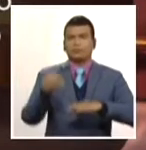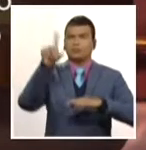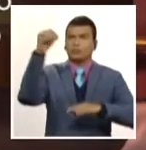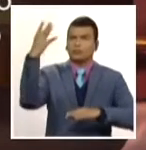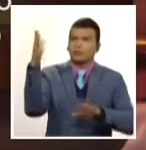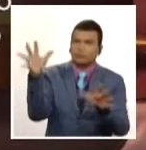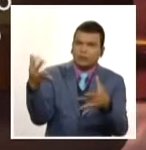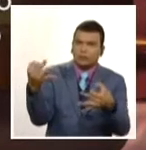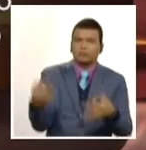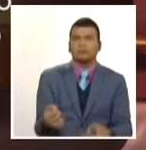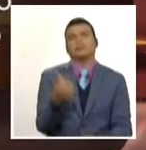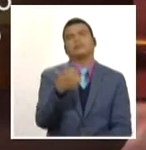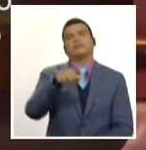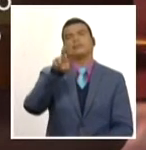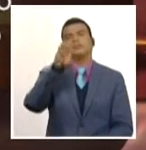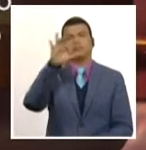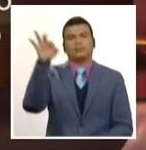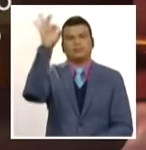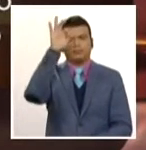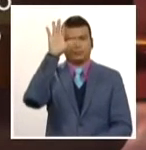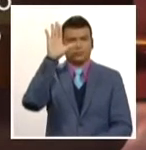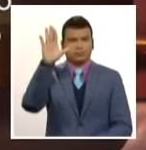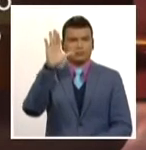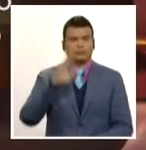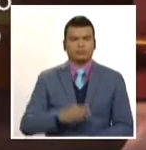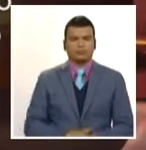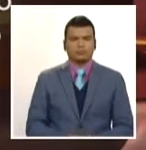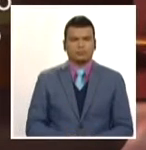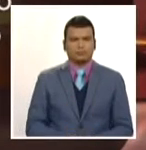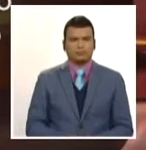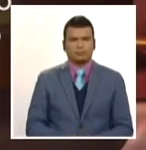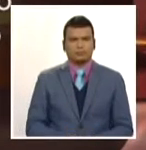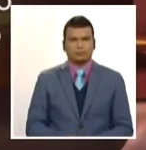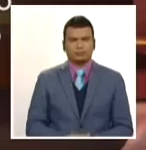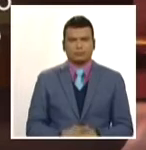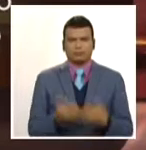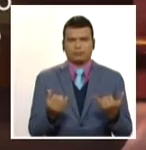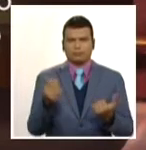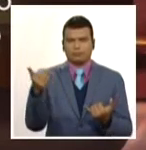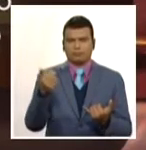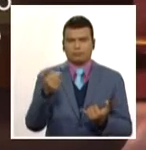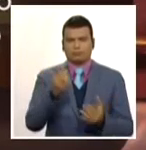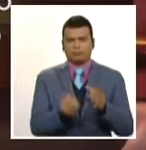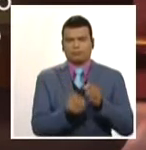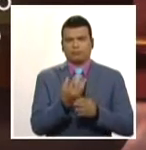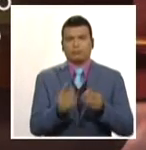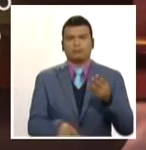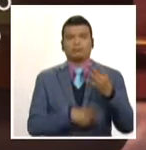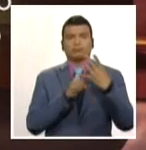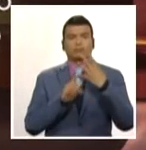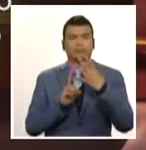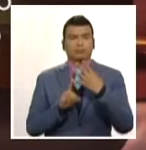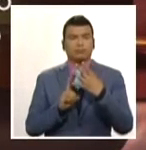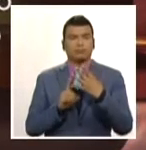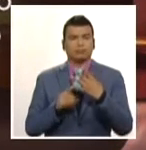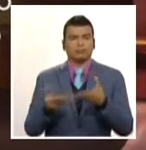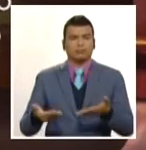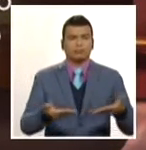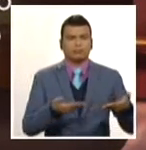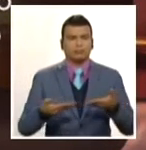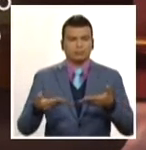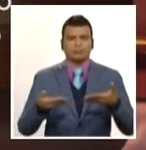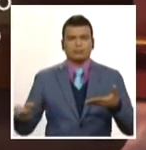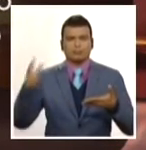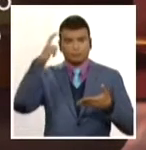soleado, 18 grados centígrados es la temperatura promedio a esta hora en la capital nariñense. Y avanzamos en el departamento del